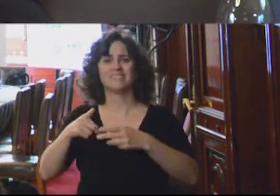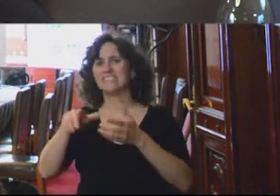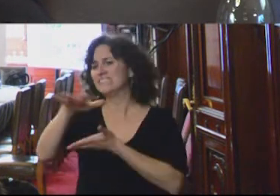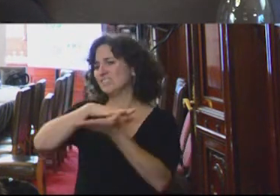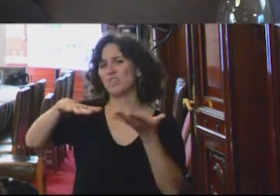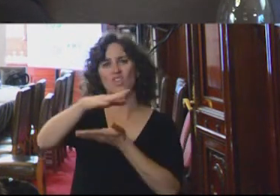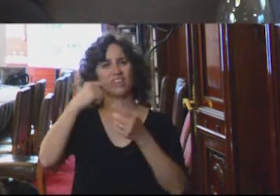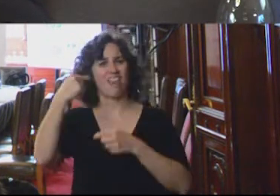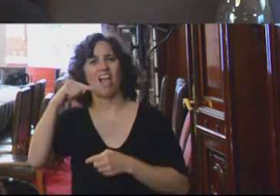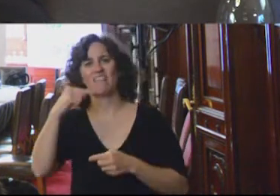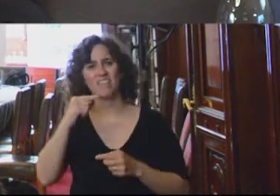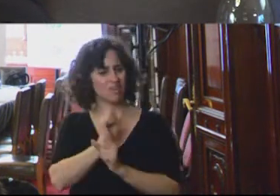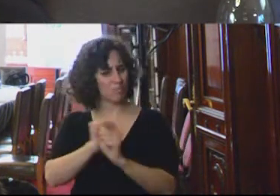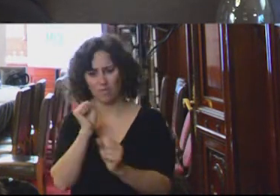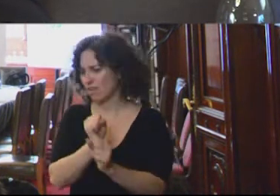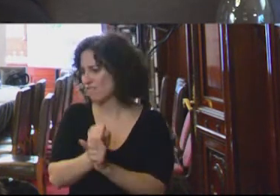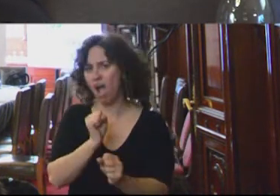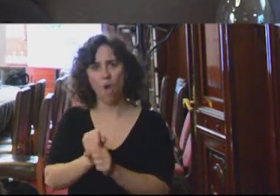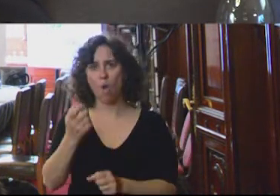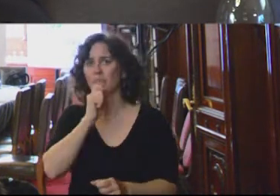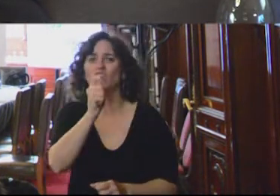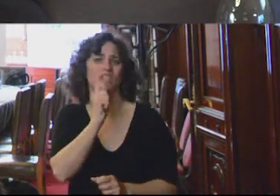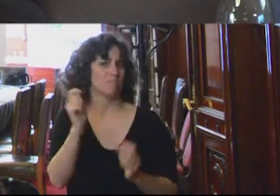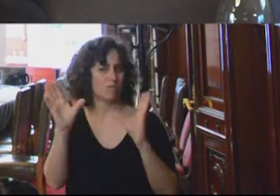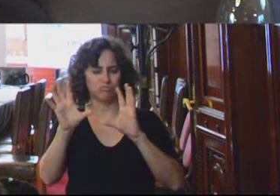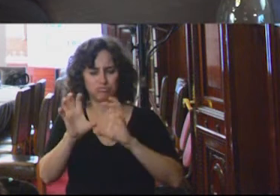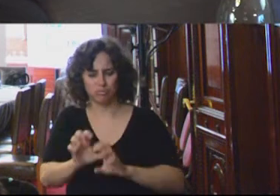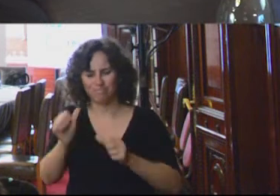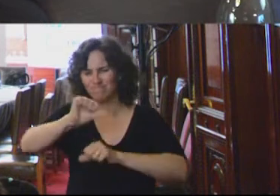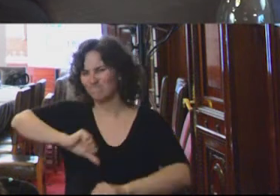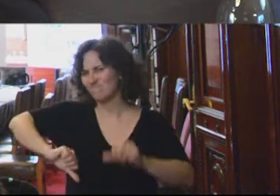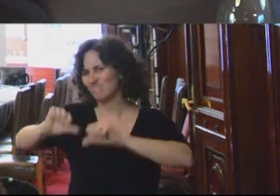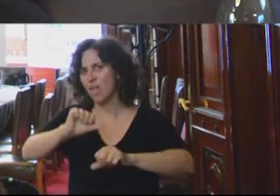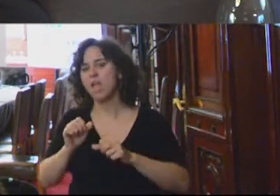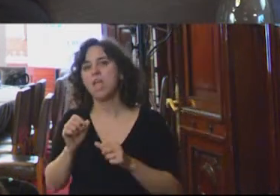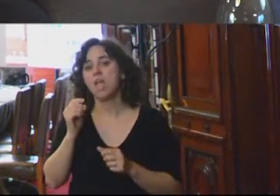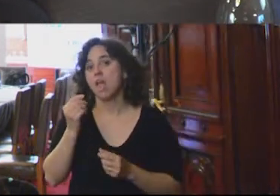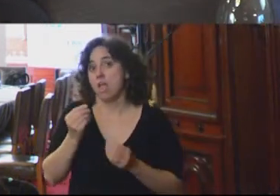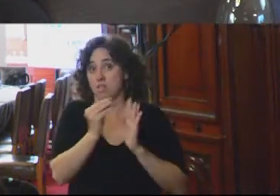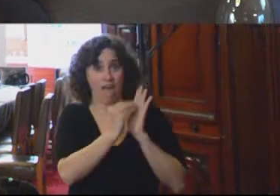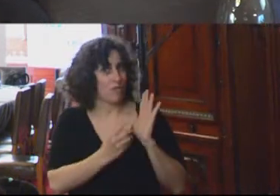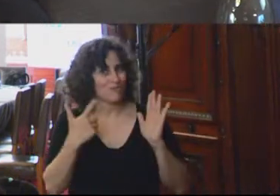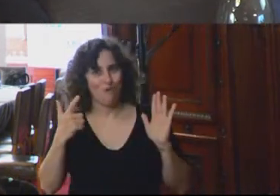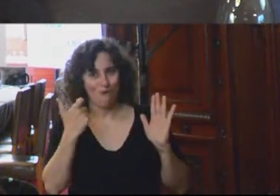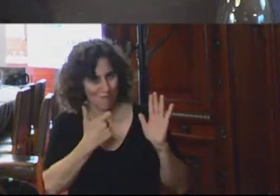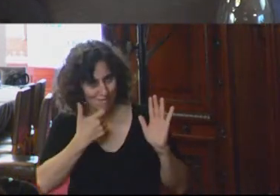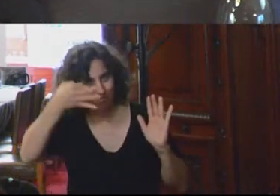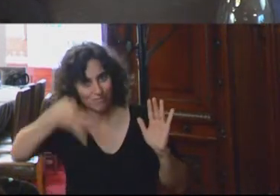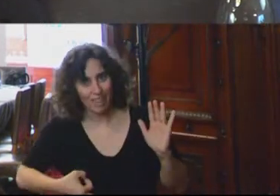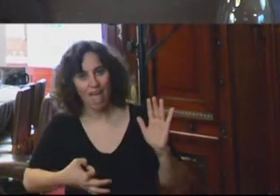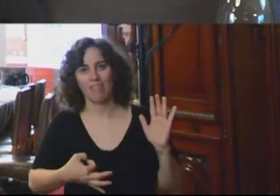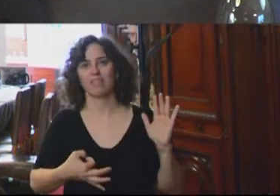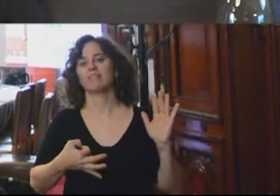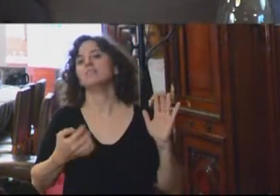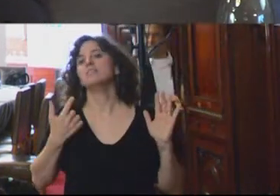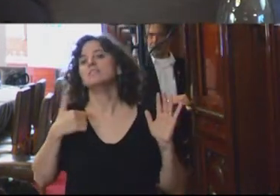para la expresión y el trabajo periodístico en el Ecuador se fueron deteriorando gravemente. Las cifras no mienten. En el año 2016